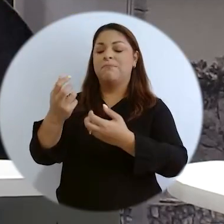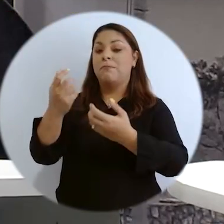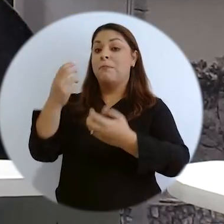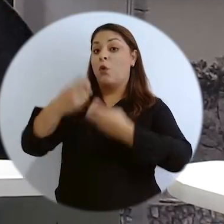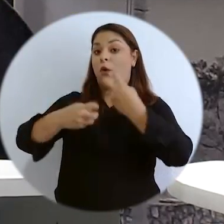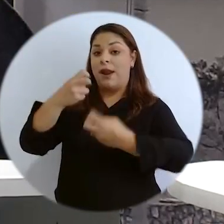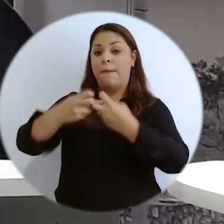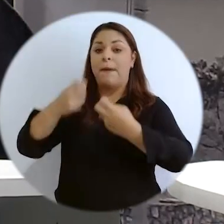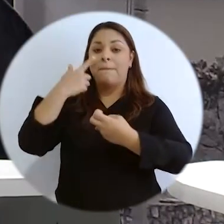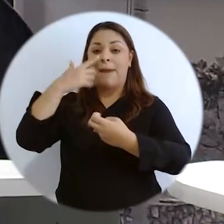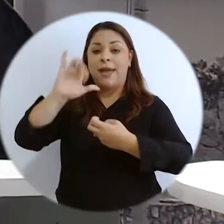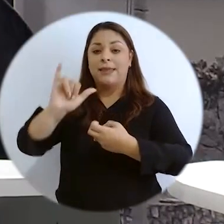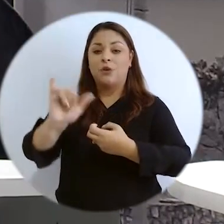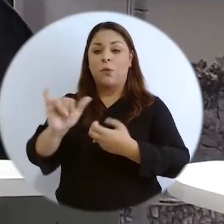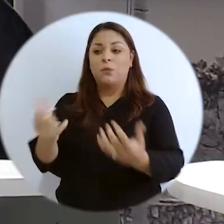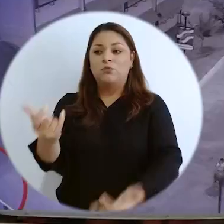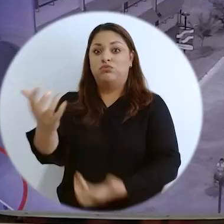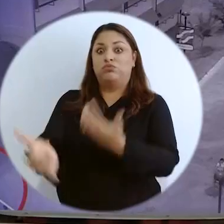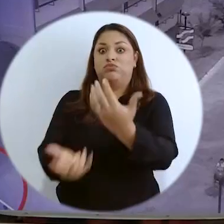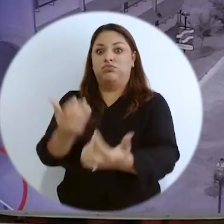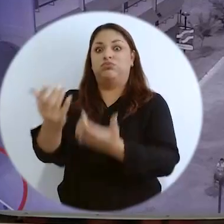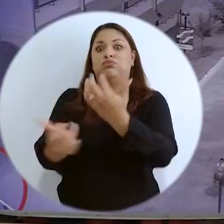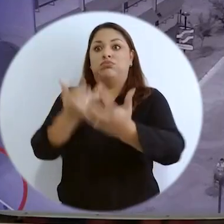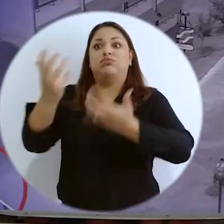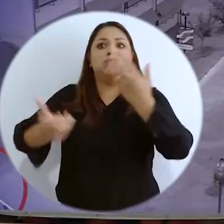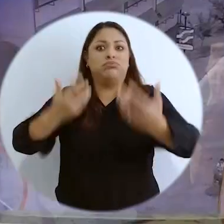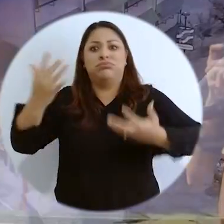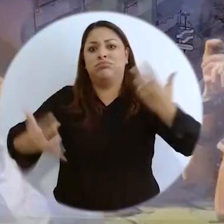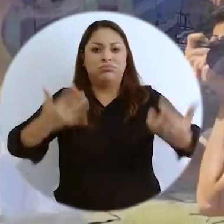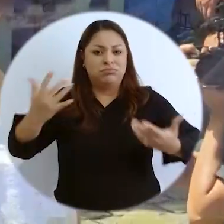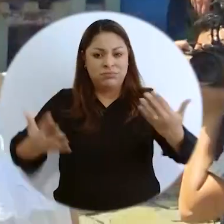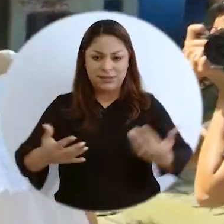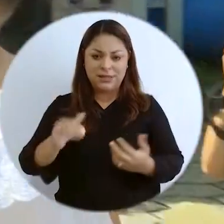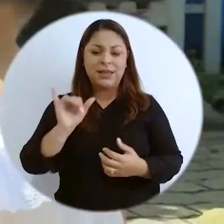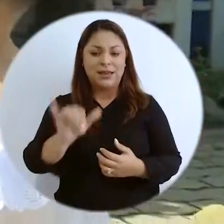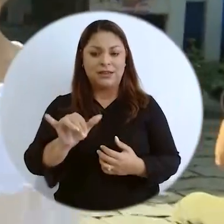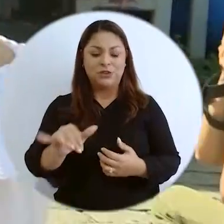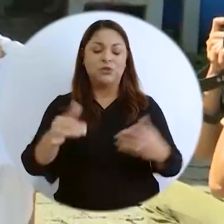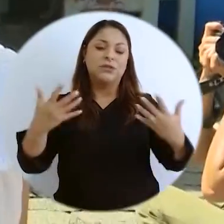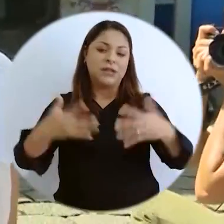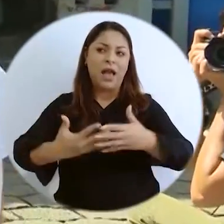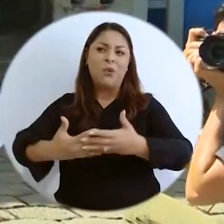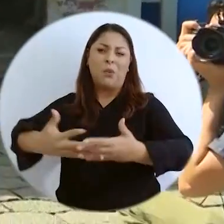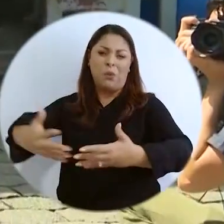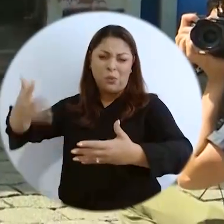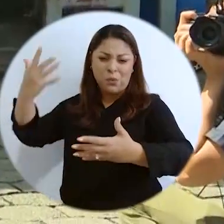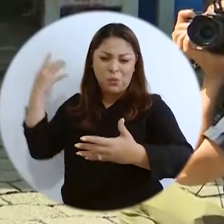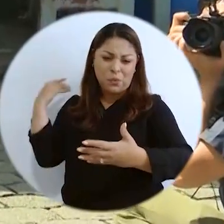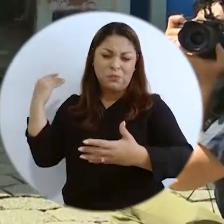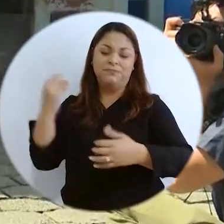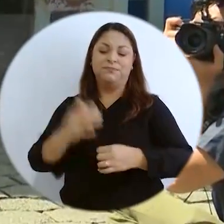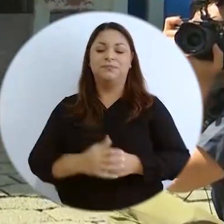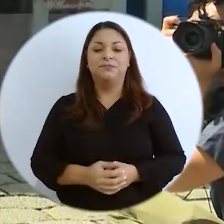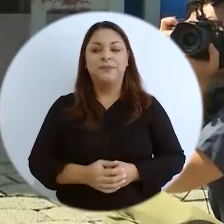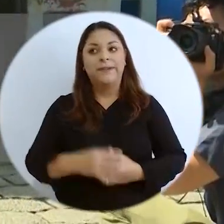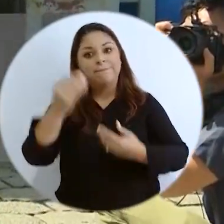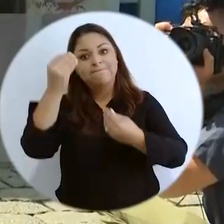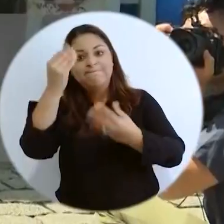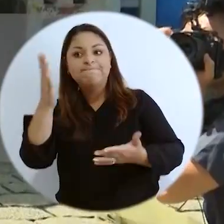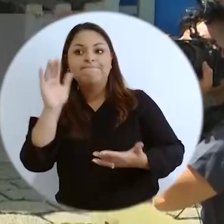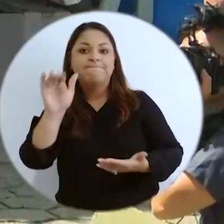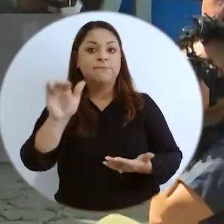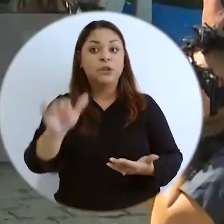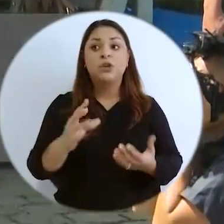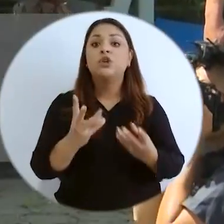pero que realmente es como crónica de una muerte anunciada, ¿verdad? Esto es lo que se ha venido cocinando, tampoco vemos